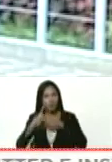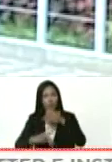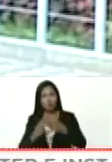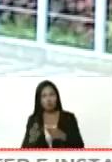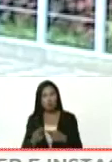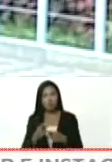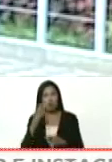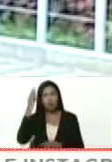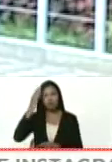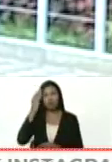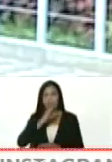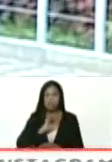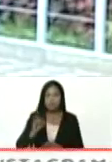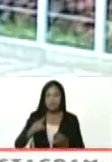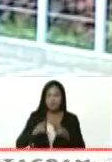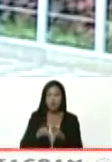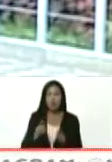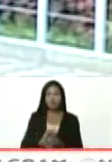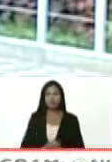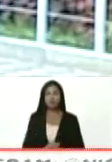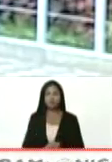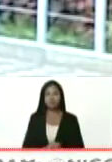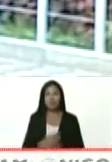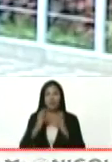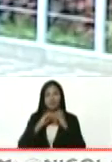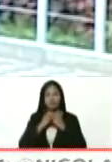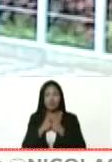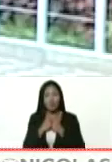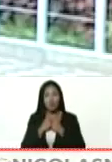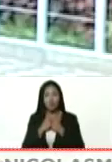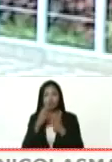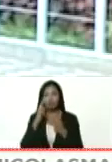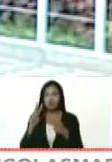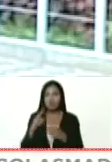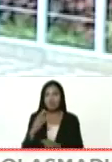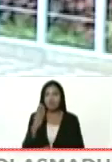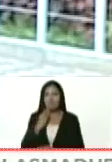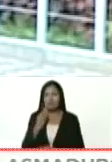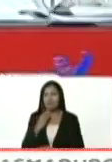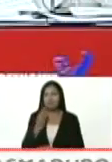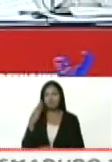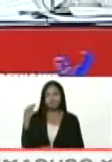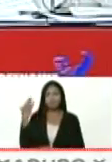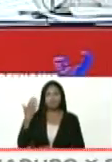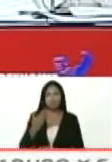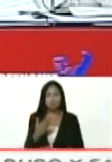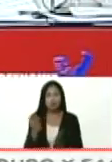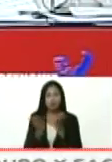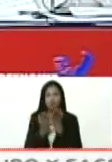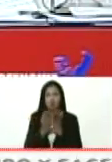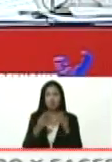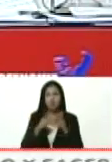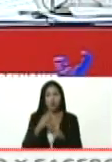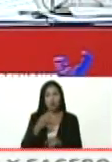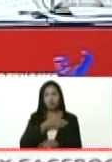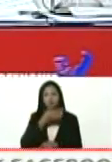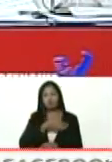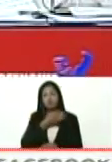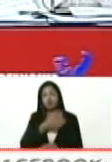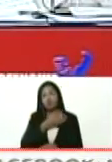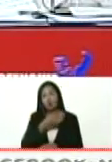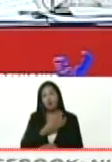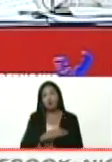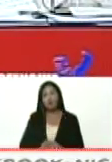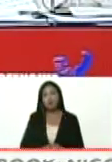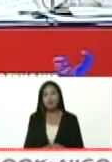la conciencia de patria? Aristóbulo. Aristóbulo es experto, estudioso en materia sociológica, en la